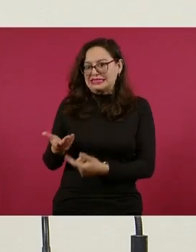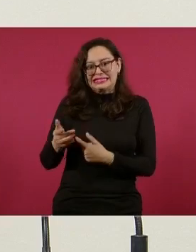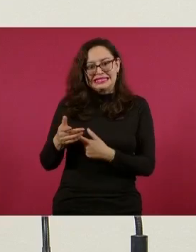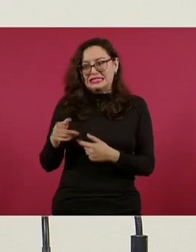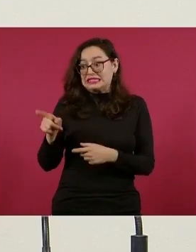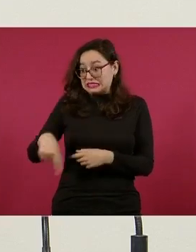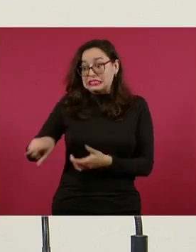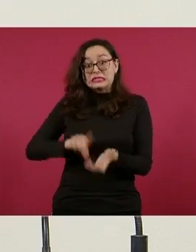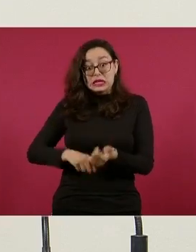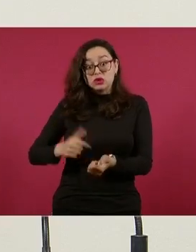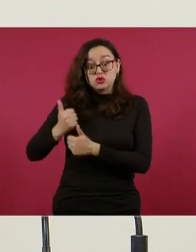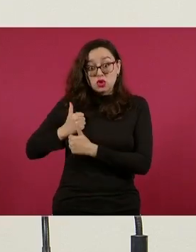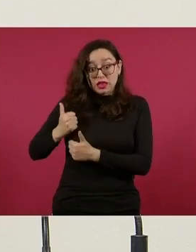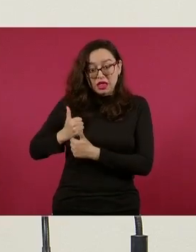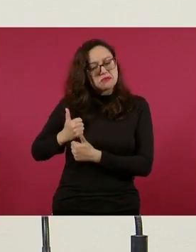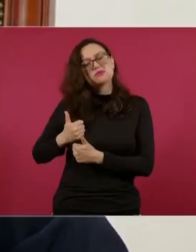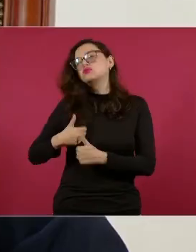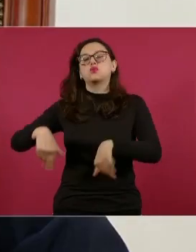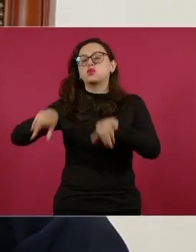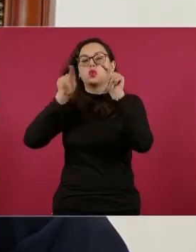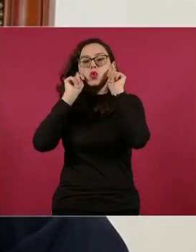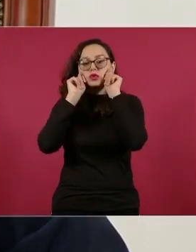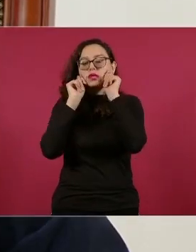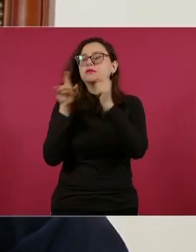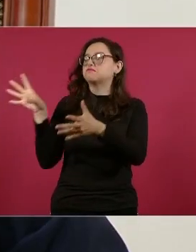de Fuerzas Armadas, ¿se va a juzgar?